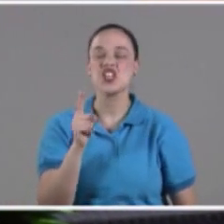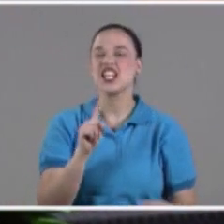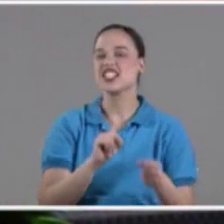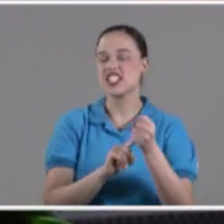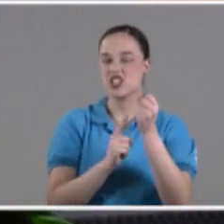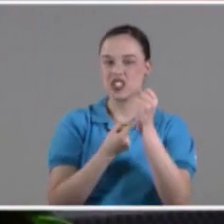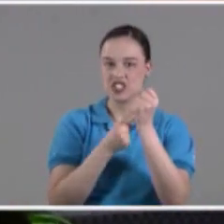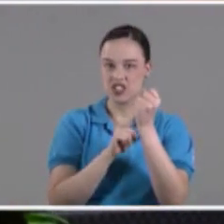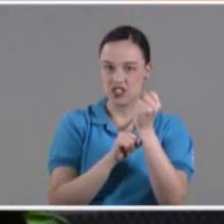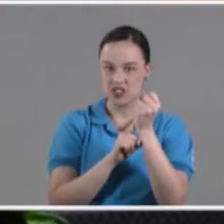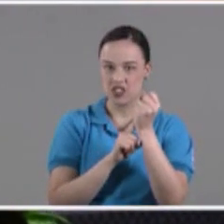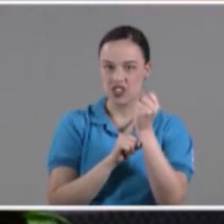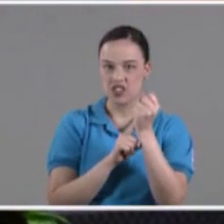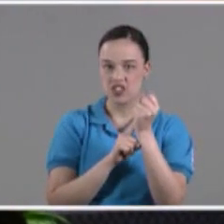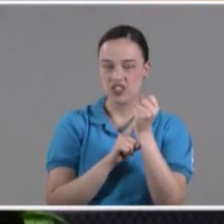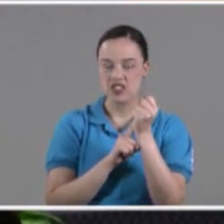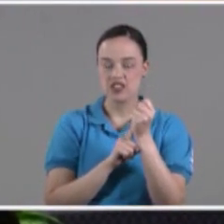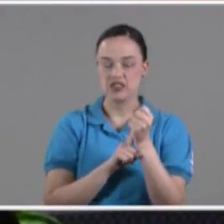situación